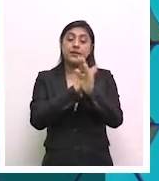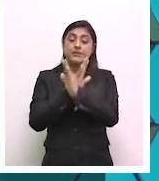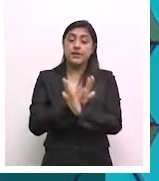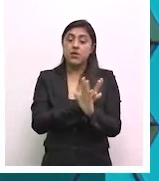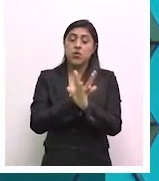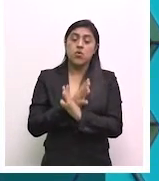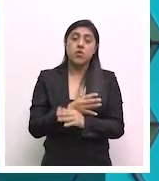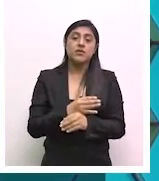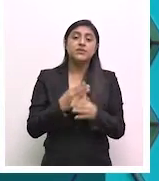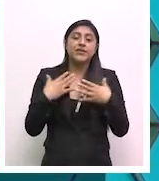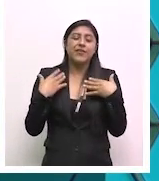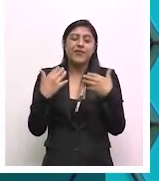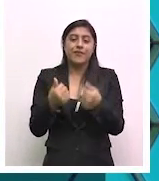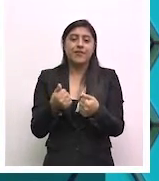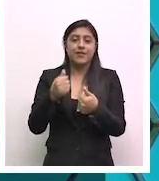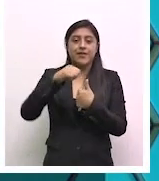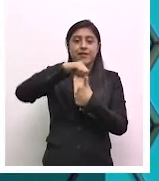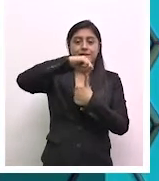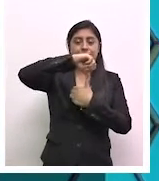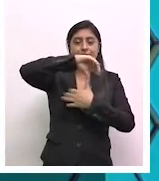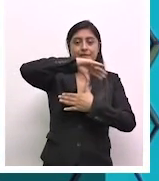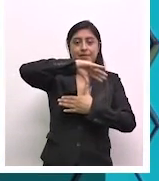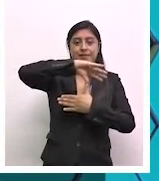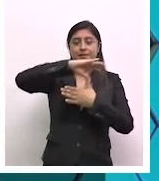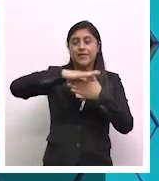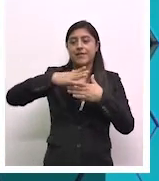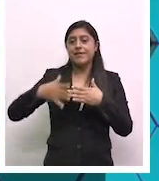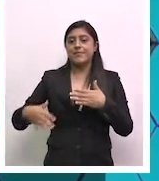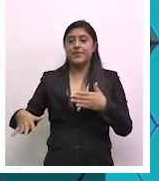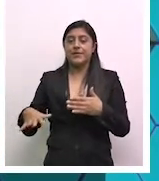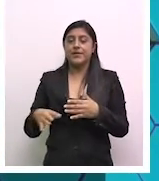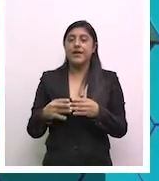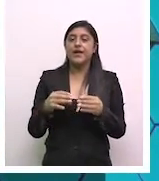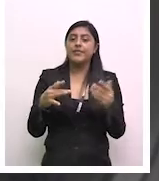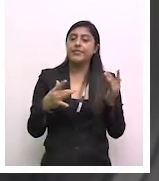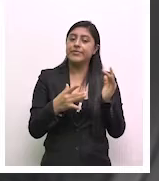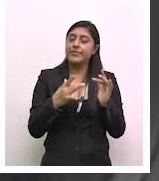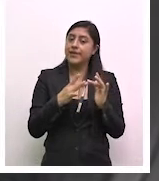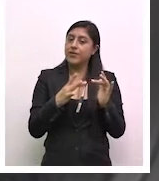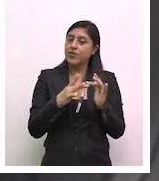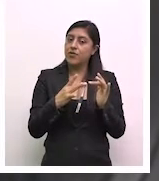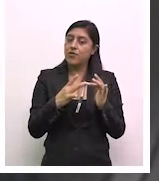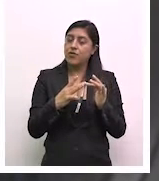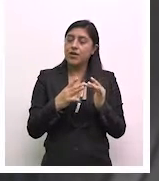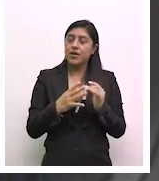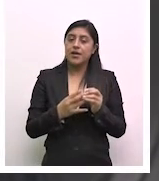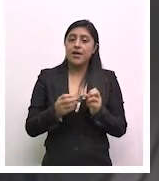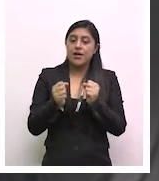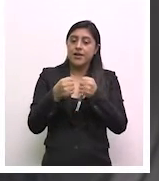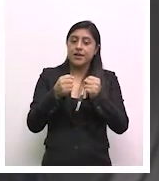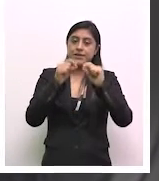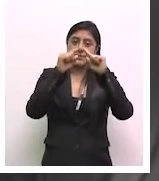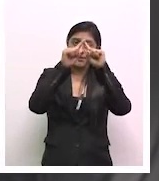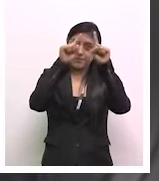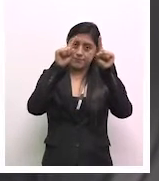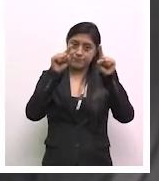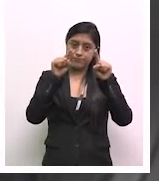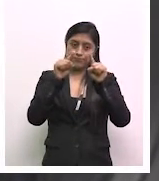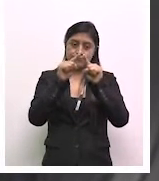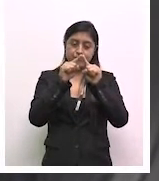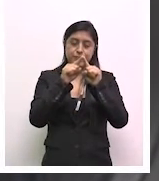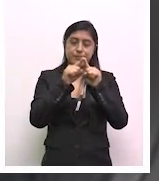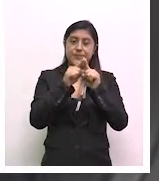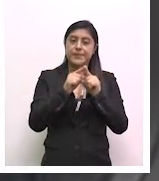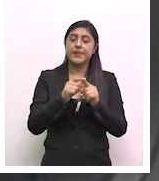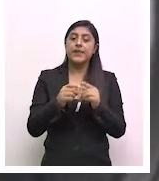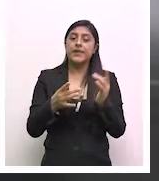¿Sabías que el DPI es uno de los documentos más seguros y confiables en América Latina? La tecnología con la que están hechas las tarjetas no se